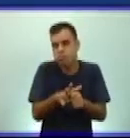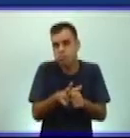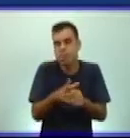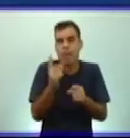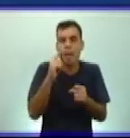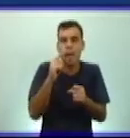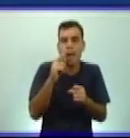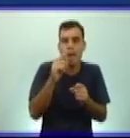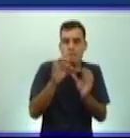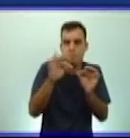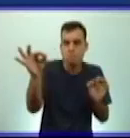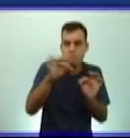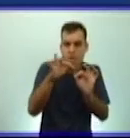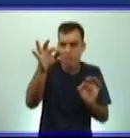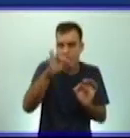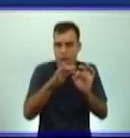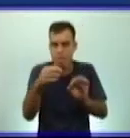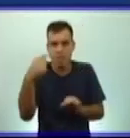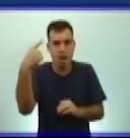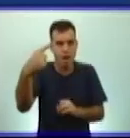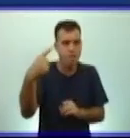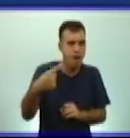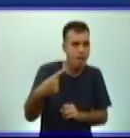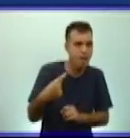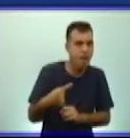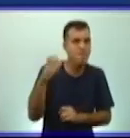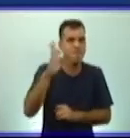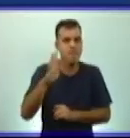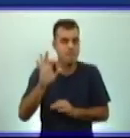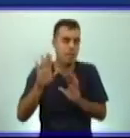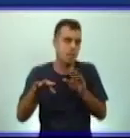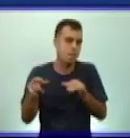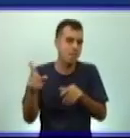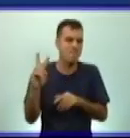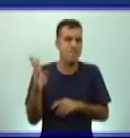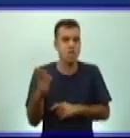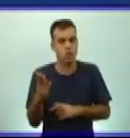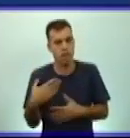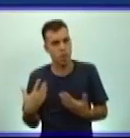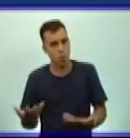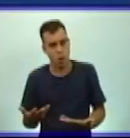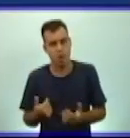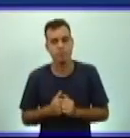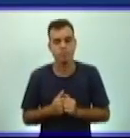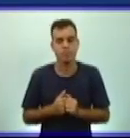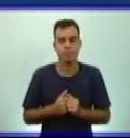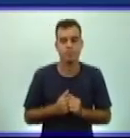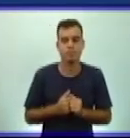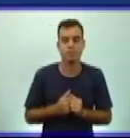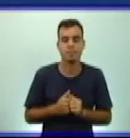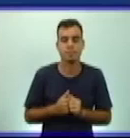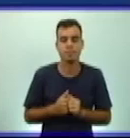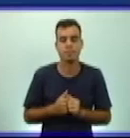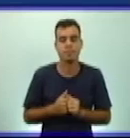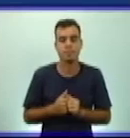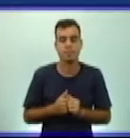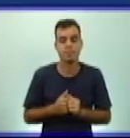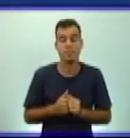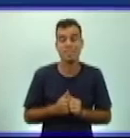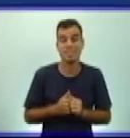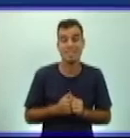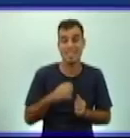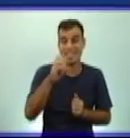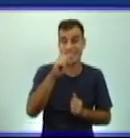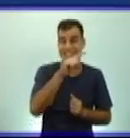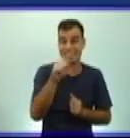medidas de cada una de las magnitudes físicas de la que depende esta velocidad. Depende de delta zeta, que es en radianes, como